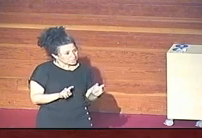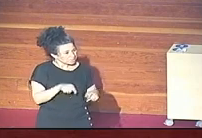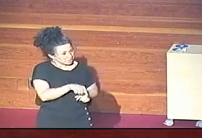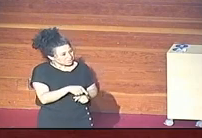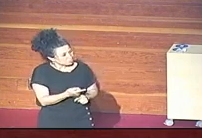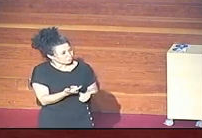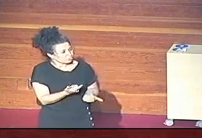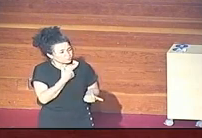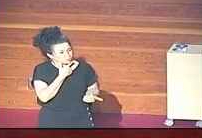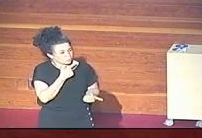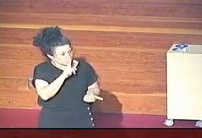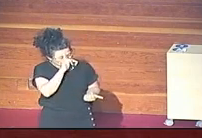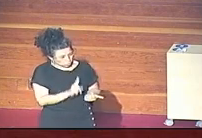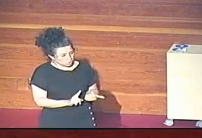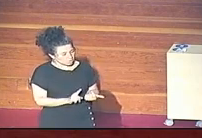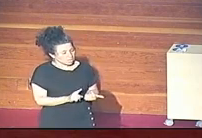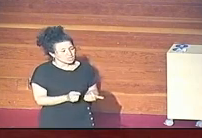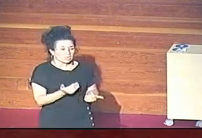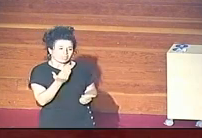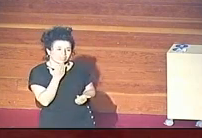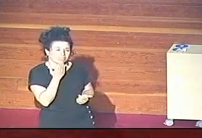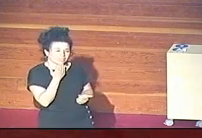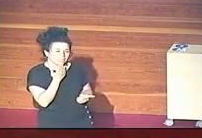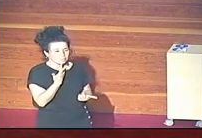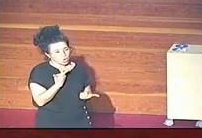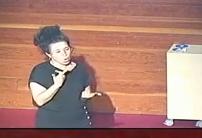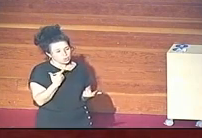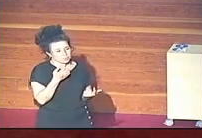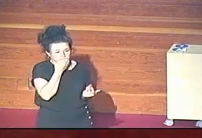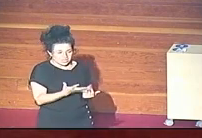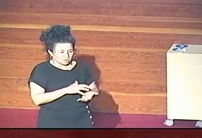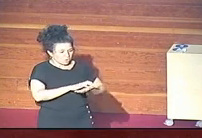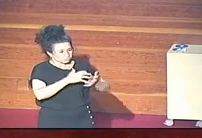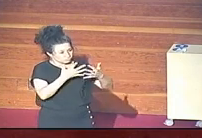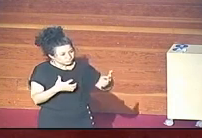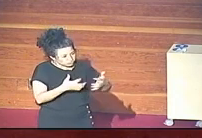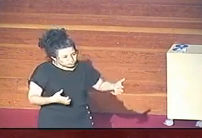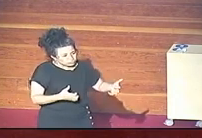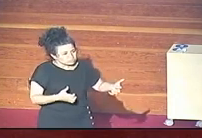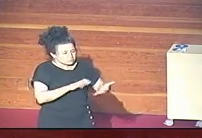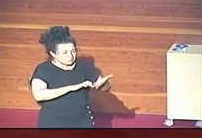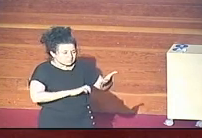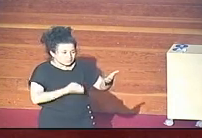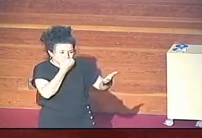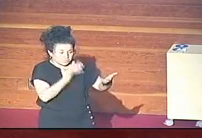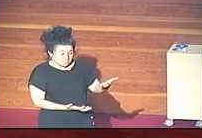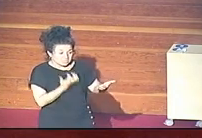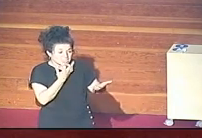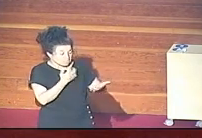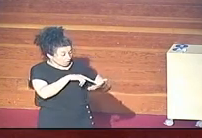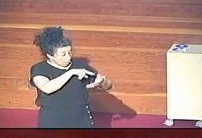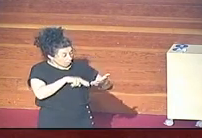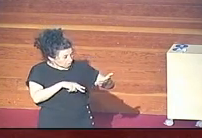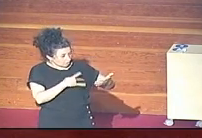y entretener en el buen sentido en el buen sentido de un texto bien escrito porque si no enganchamos al lector en el primer párrafo